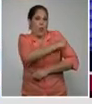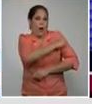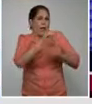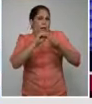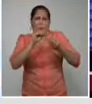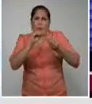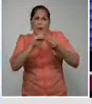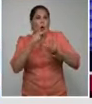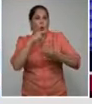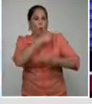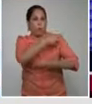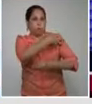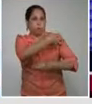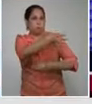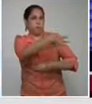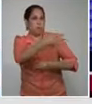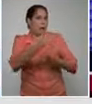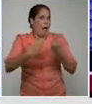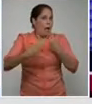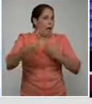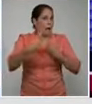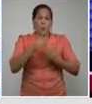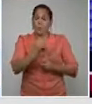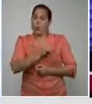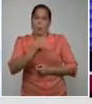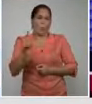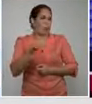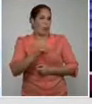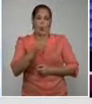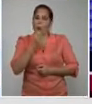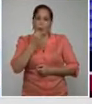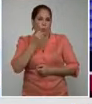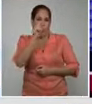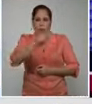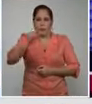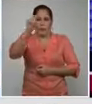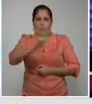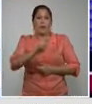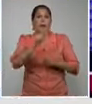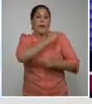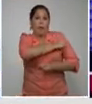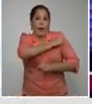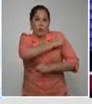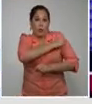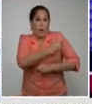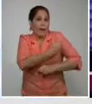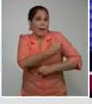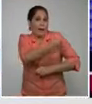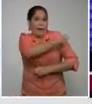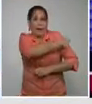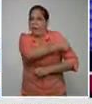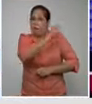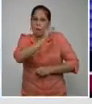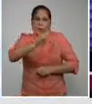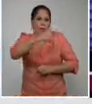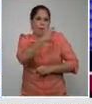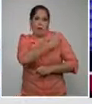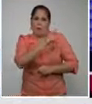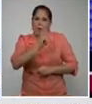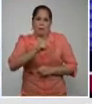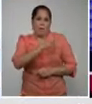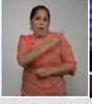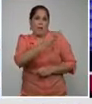grandes tatuajes que no permiten visualizar la región del deltoide, pues usted no puede administrar la vacuna y saber si se produjo o no un evento adverso. Entonces, pueden